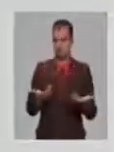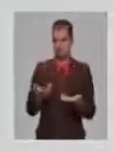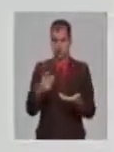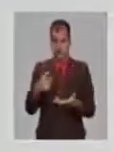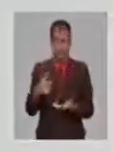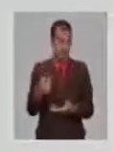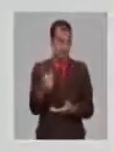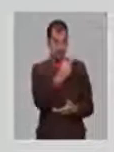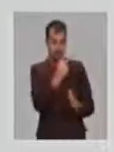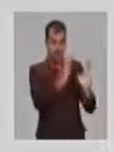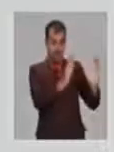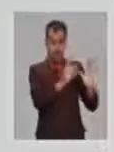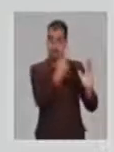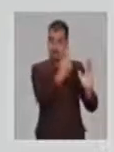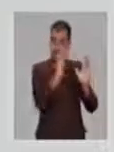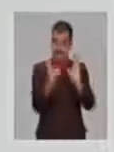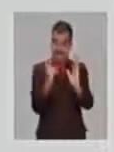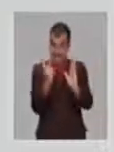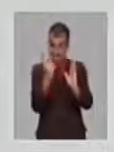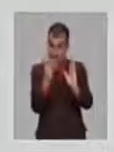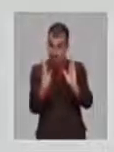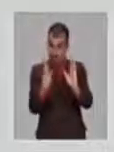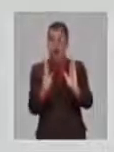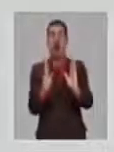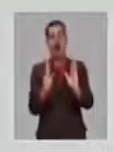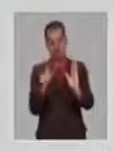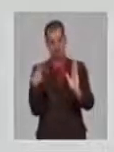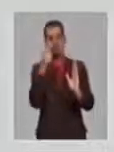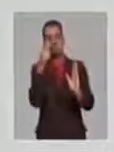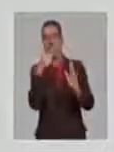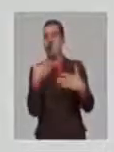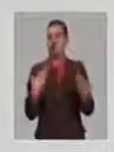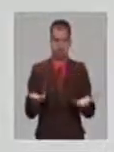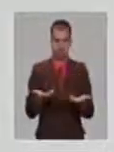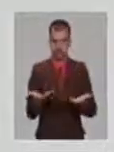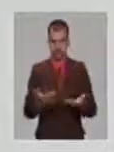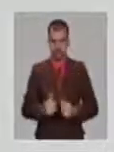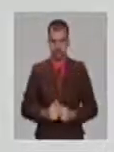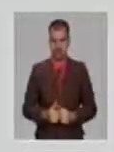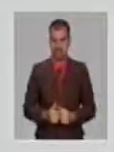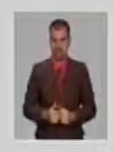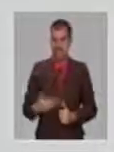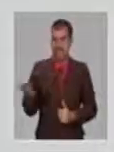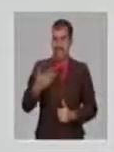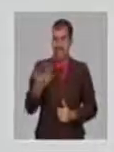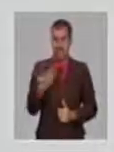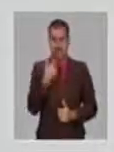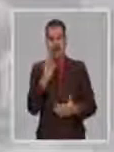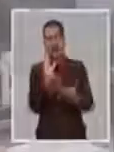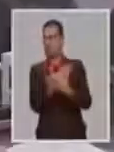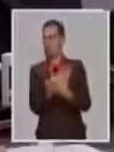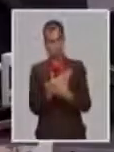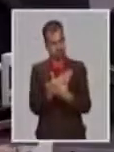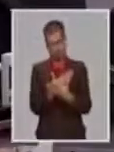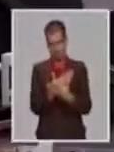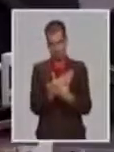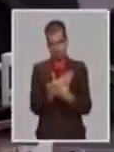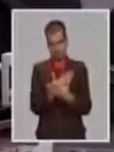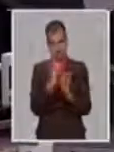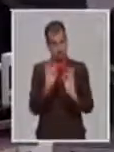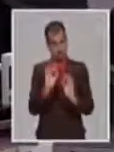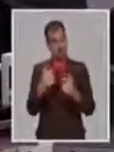anteriormente. Por tanto, hay un rigor en lo que se ha hecho para realmente poder avanzar a fase 3. Acelerar no significa quitar quitar no ha